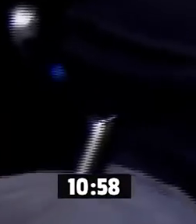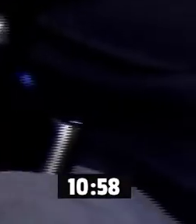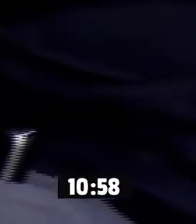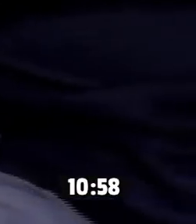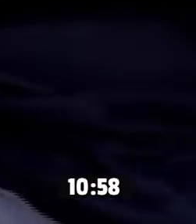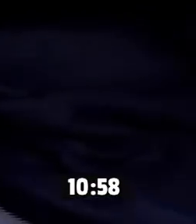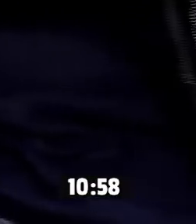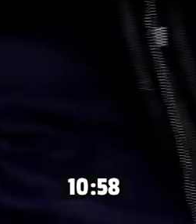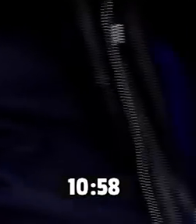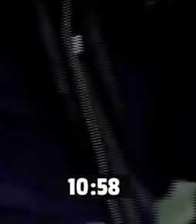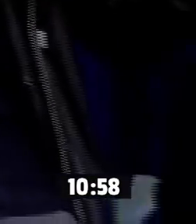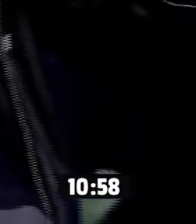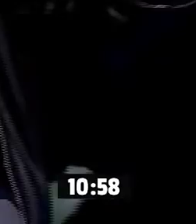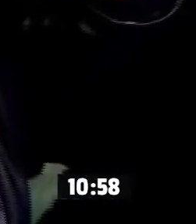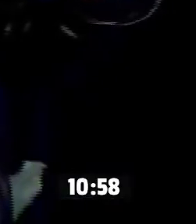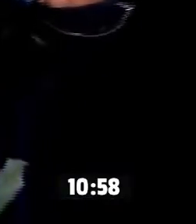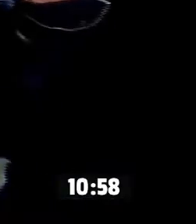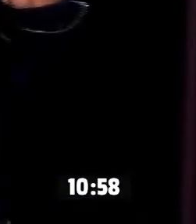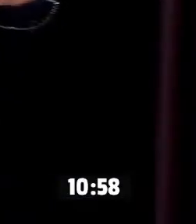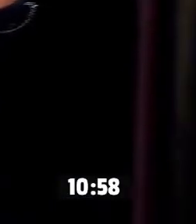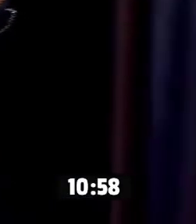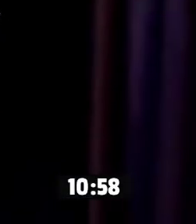dices